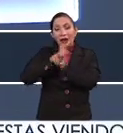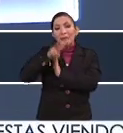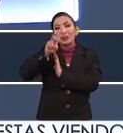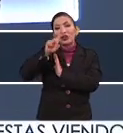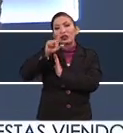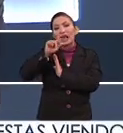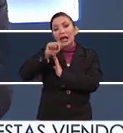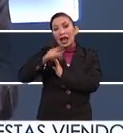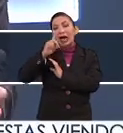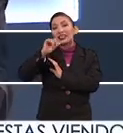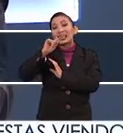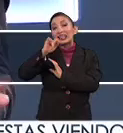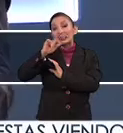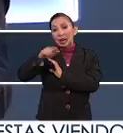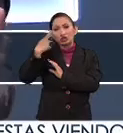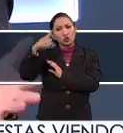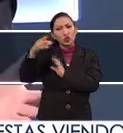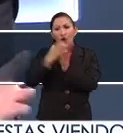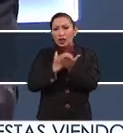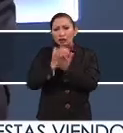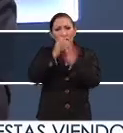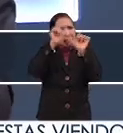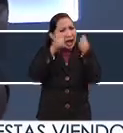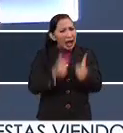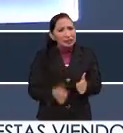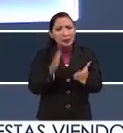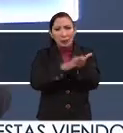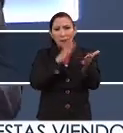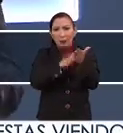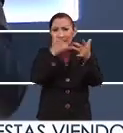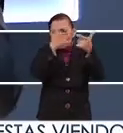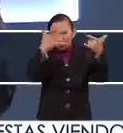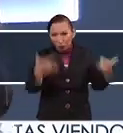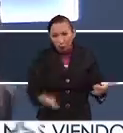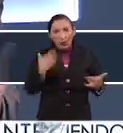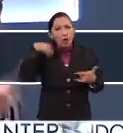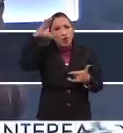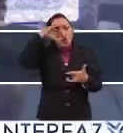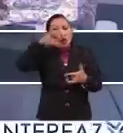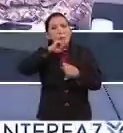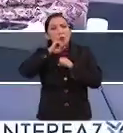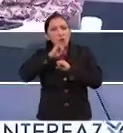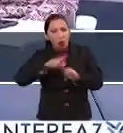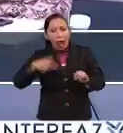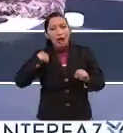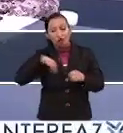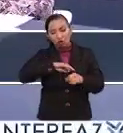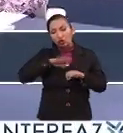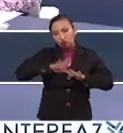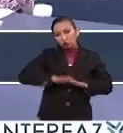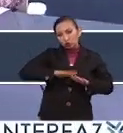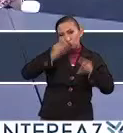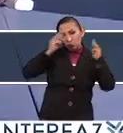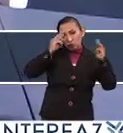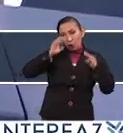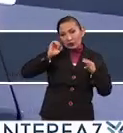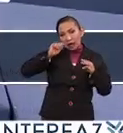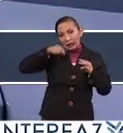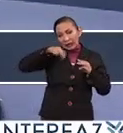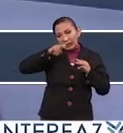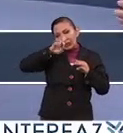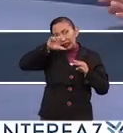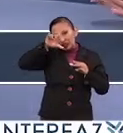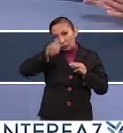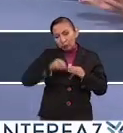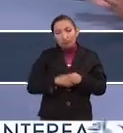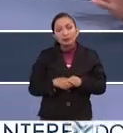Carlos Monsiváis. Sus colecciones de arte y de documentos históricos, cultura popular, etcétera, están con nosotros en el Estanquillo.